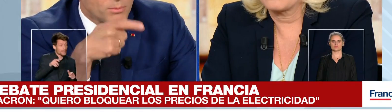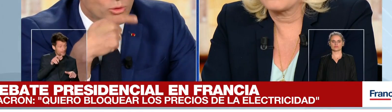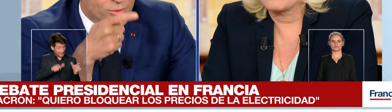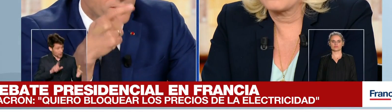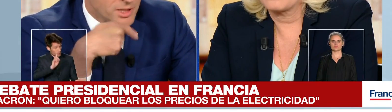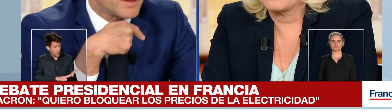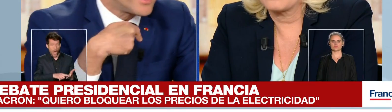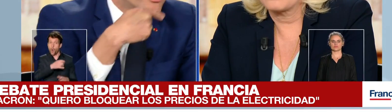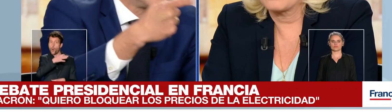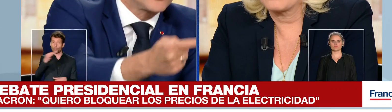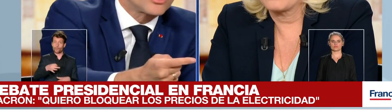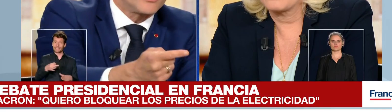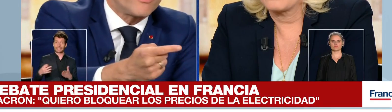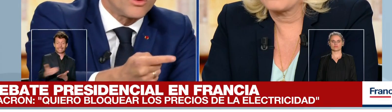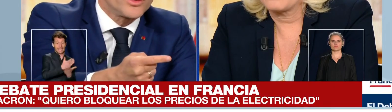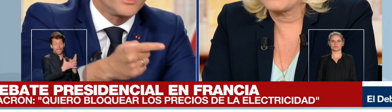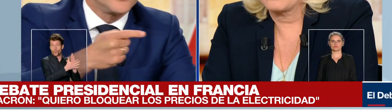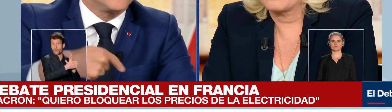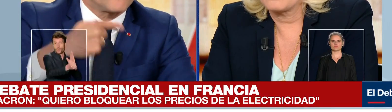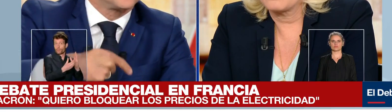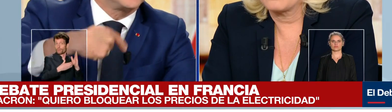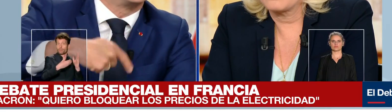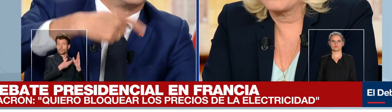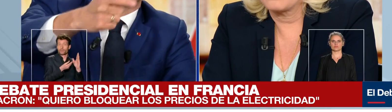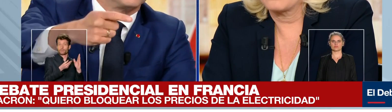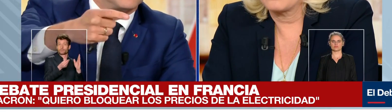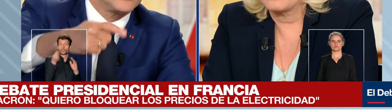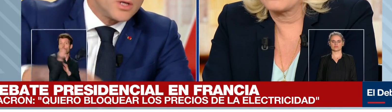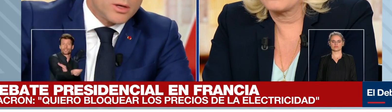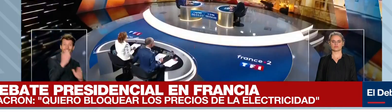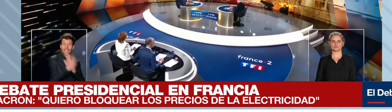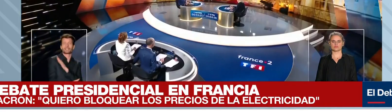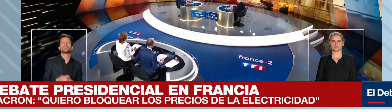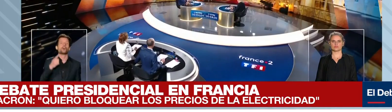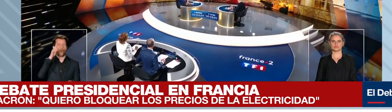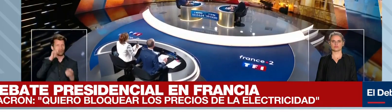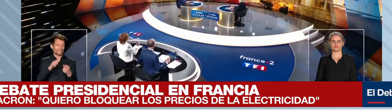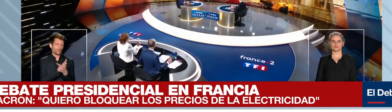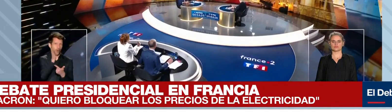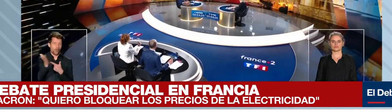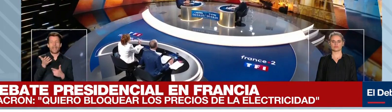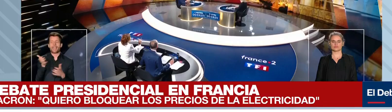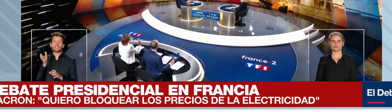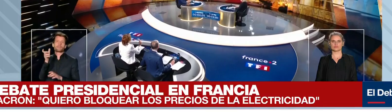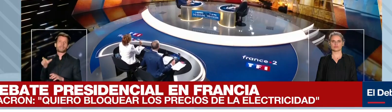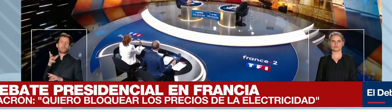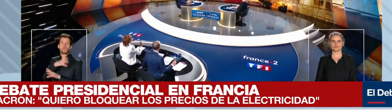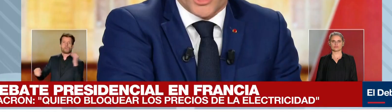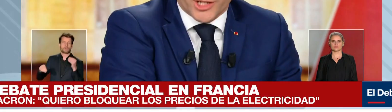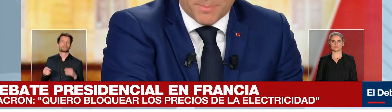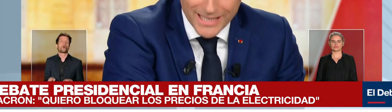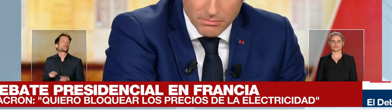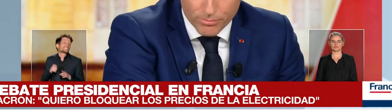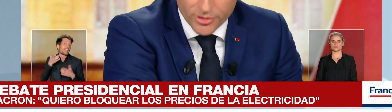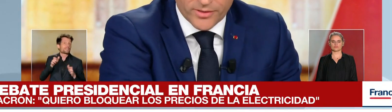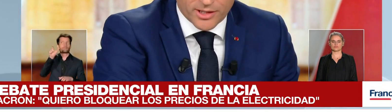que tienen derecho podrán tenerla, lo que significa poder luchar contra el fraude y Estas son las primeras medidas con